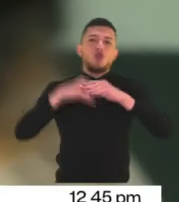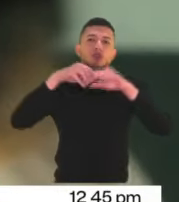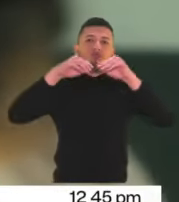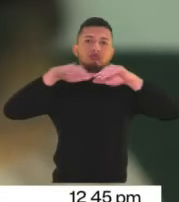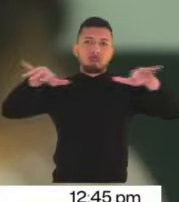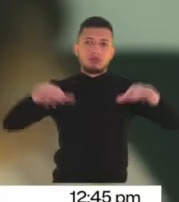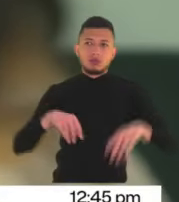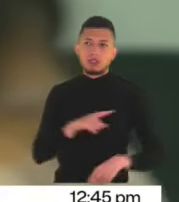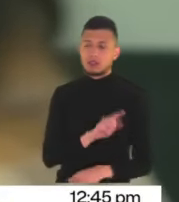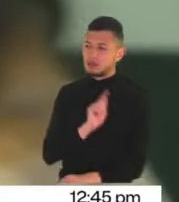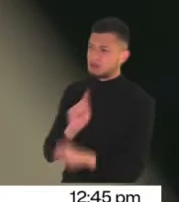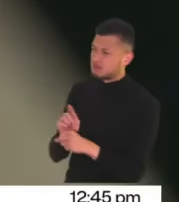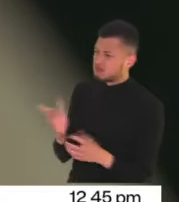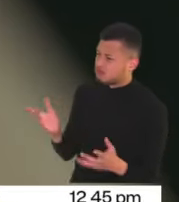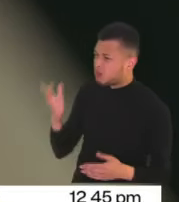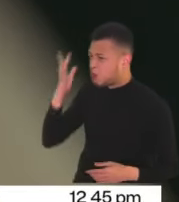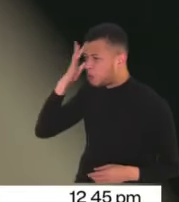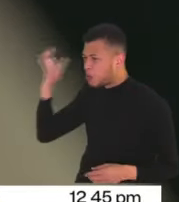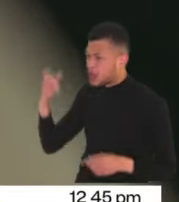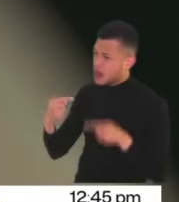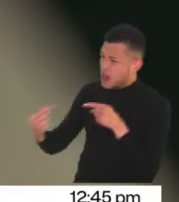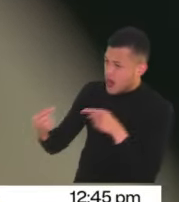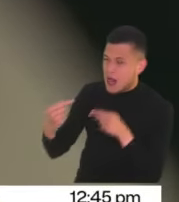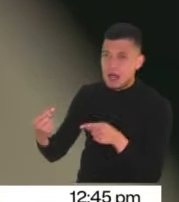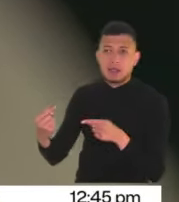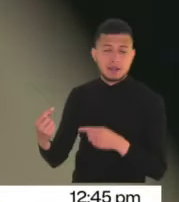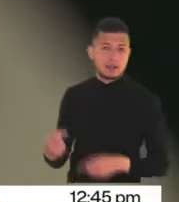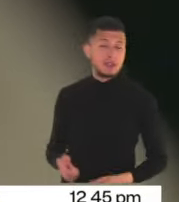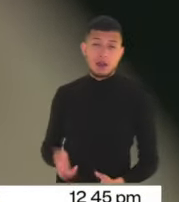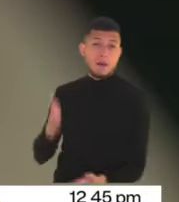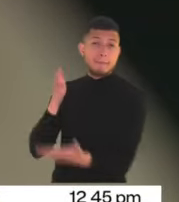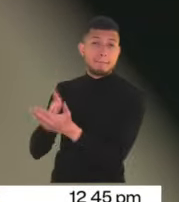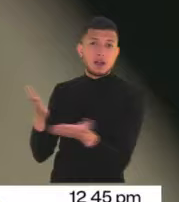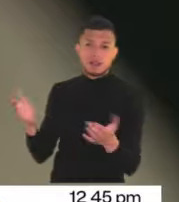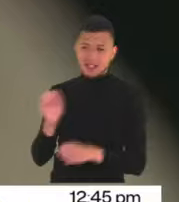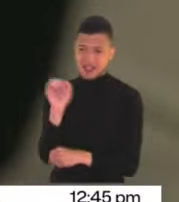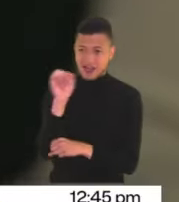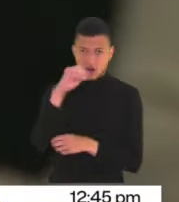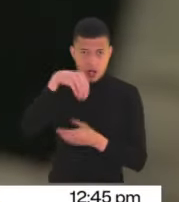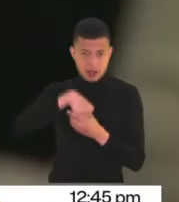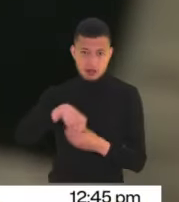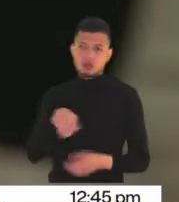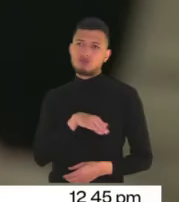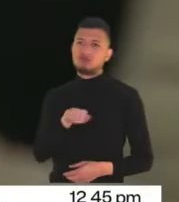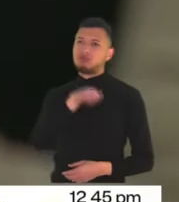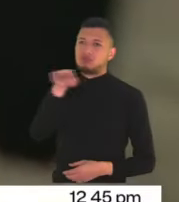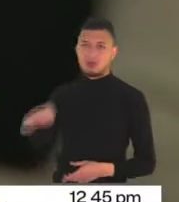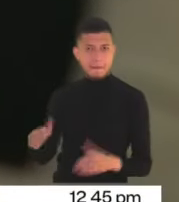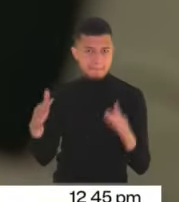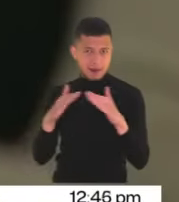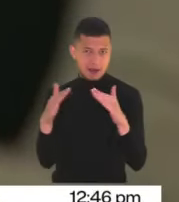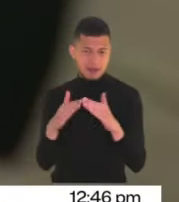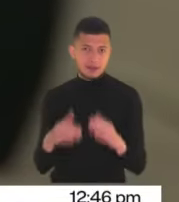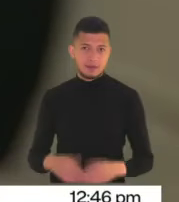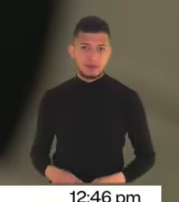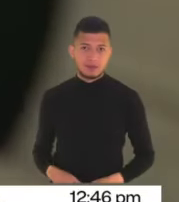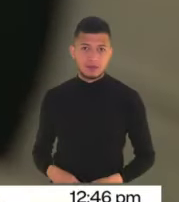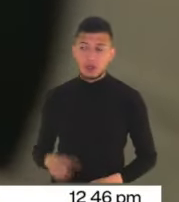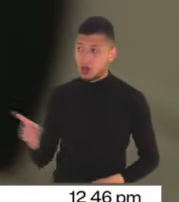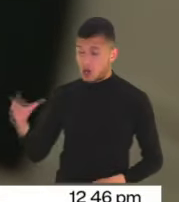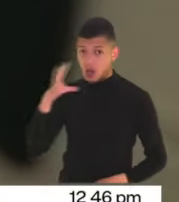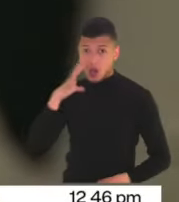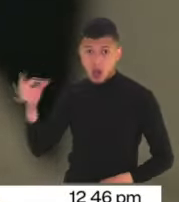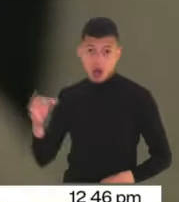me estaban opinando la foto el ataque ocurrió dentro del carro cuando para su casa Él se me tira